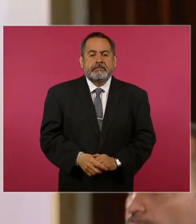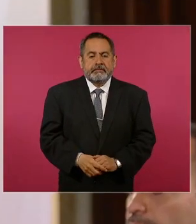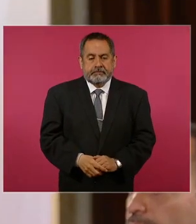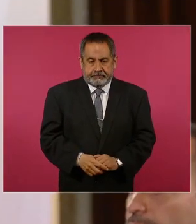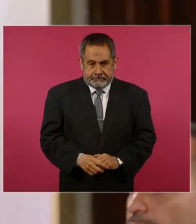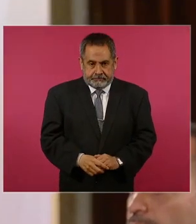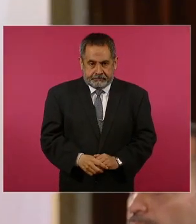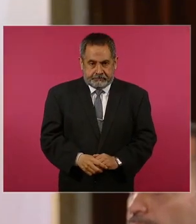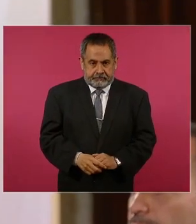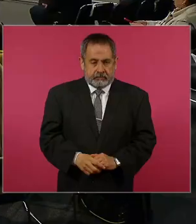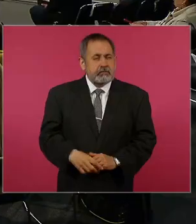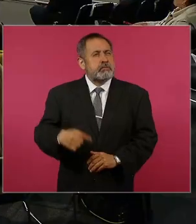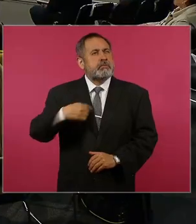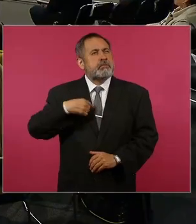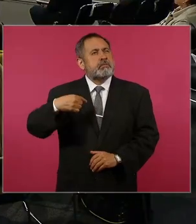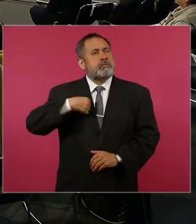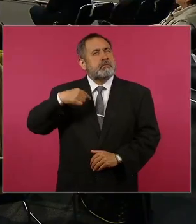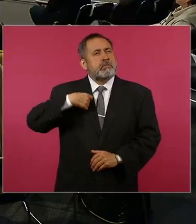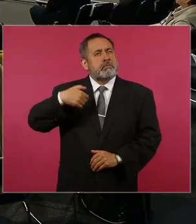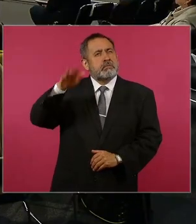Yo obtuve como